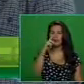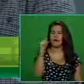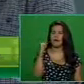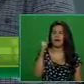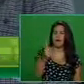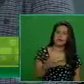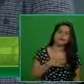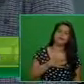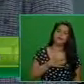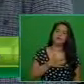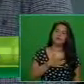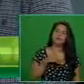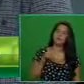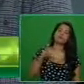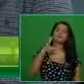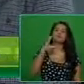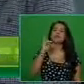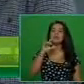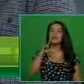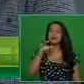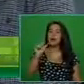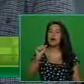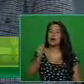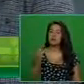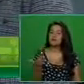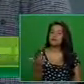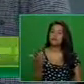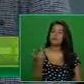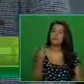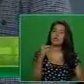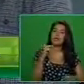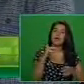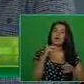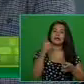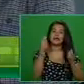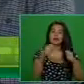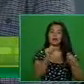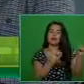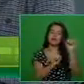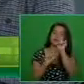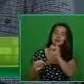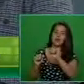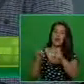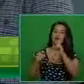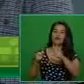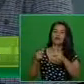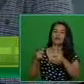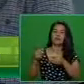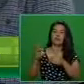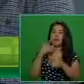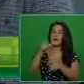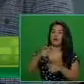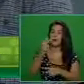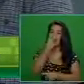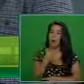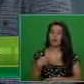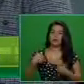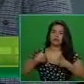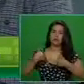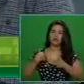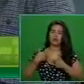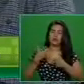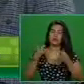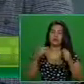un mecanismo que paliaba de alguna manera algunos de los efectos de la pobreza, pero que no luchaba y